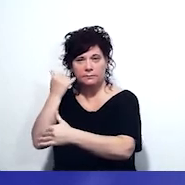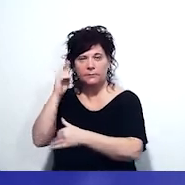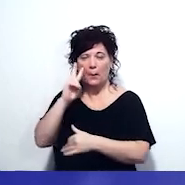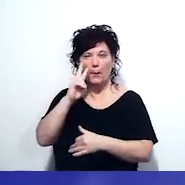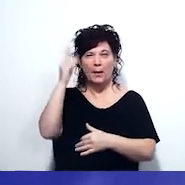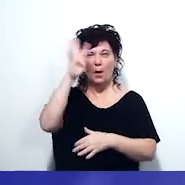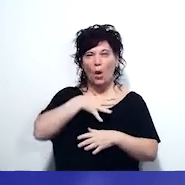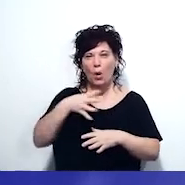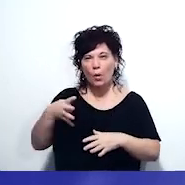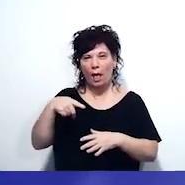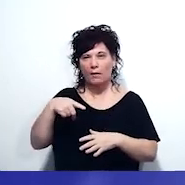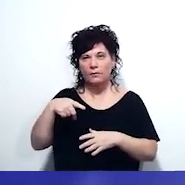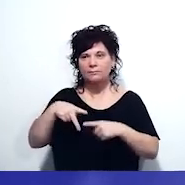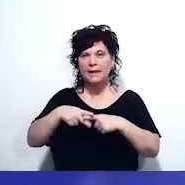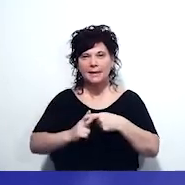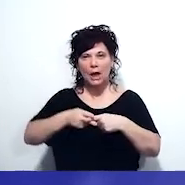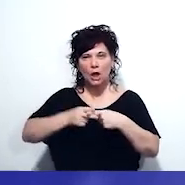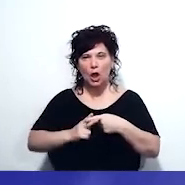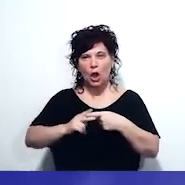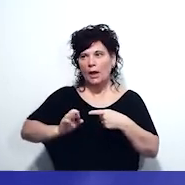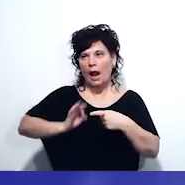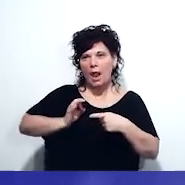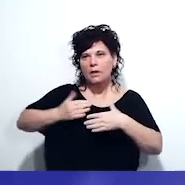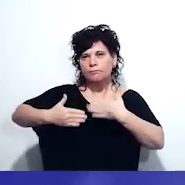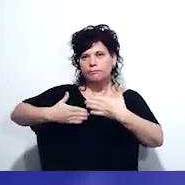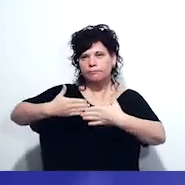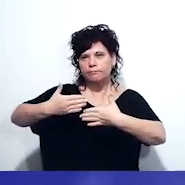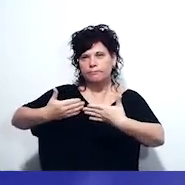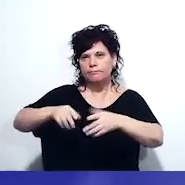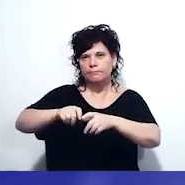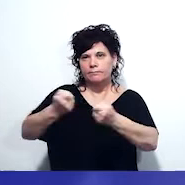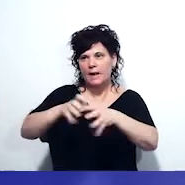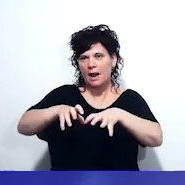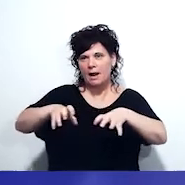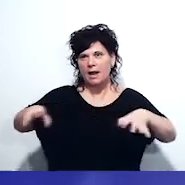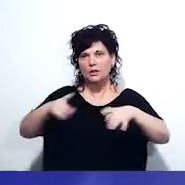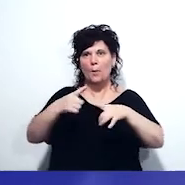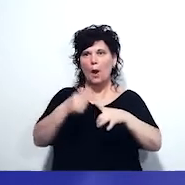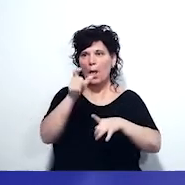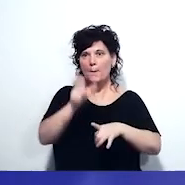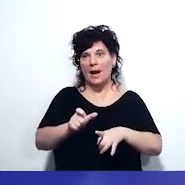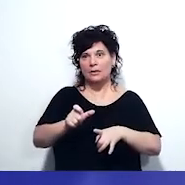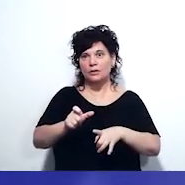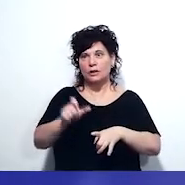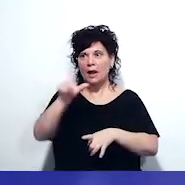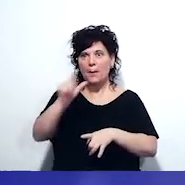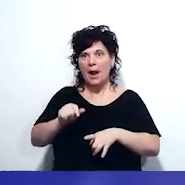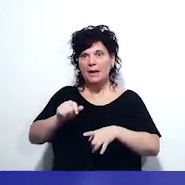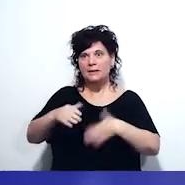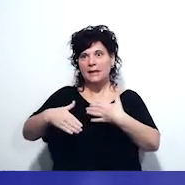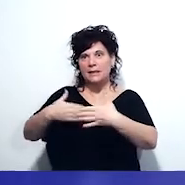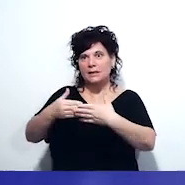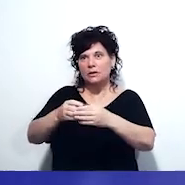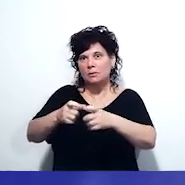un gráfico que a medida que ha ido avanzando la tecnología en los años, la brecha entre el ingreso per cápita de países desarrollados se ha